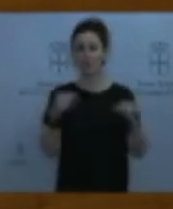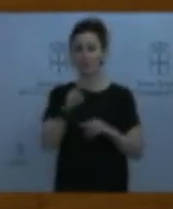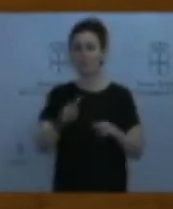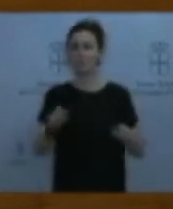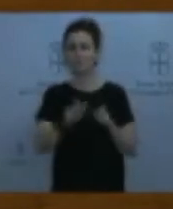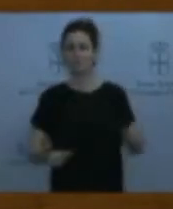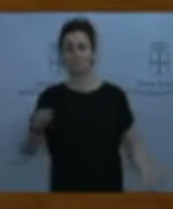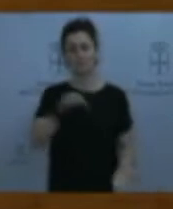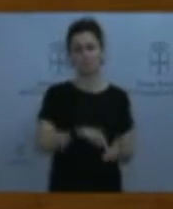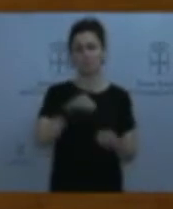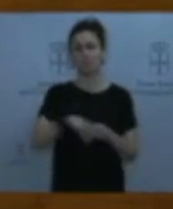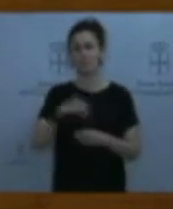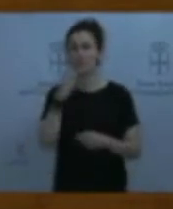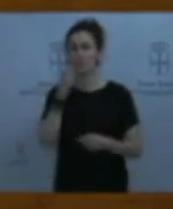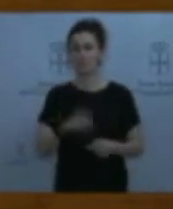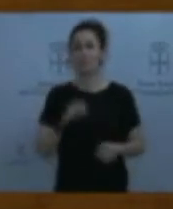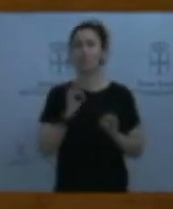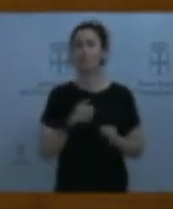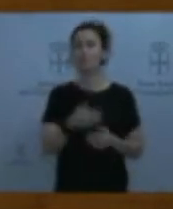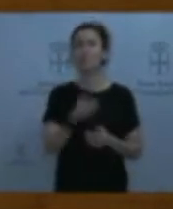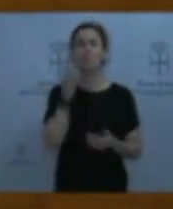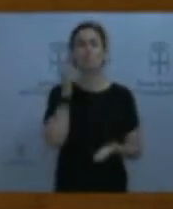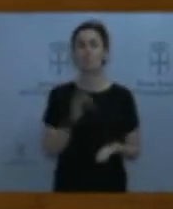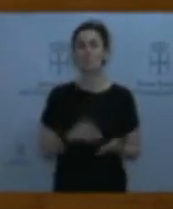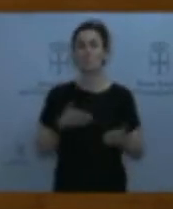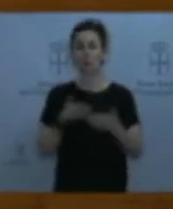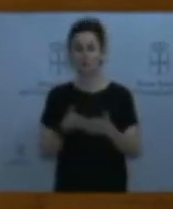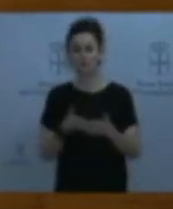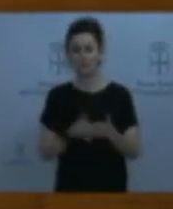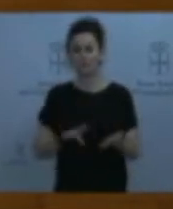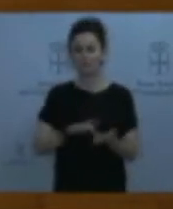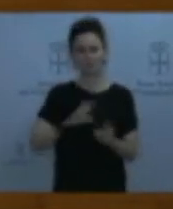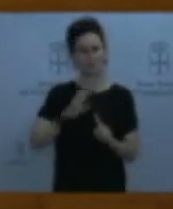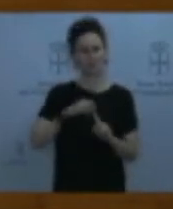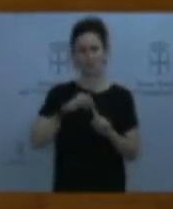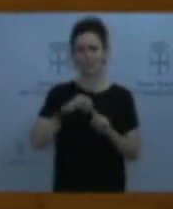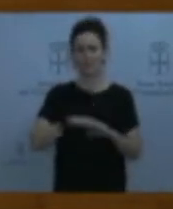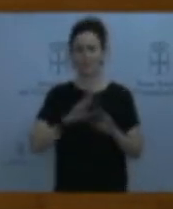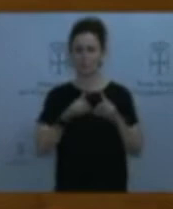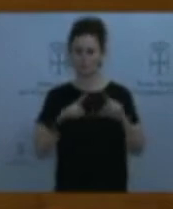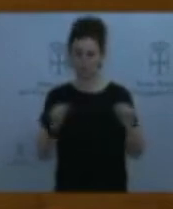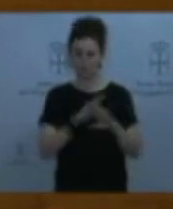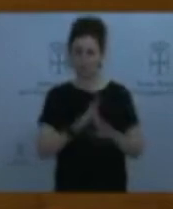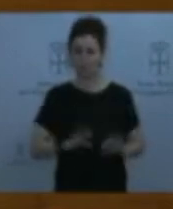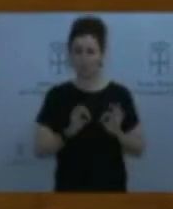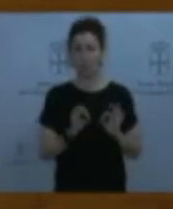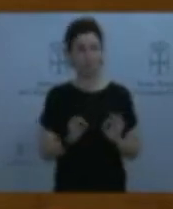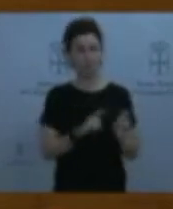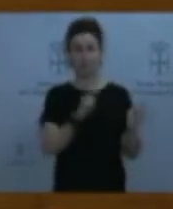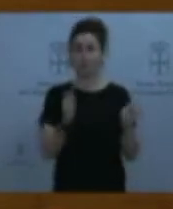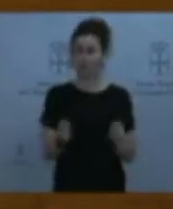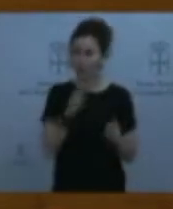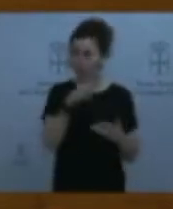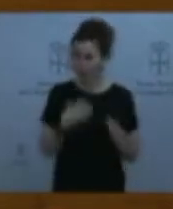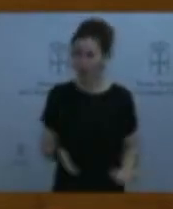votado qué, ni cuándo tuvo lugar esa reunión. Con lo cual, un bloqueo, en un momento clave para Asturias, tenemos bloqueados a los representantes asturianos en el nombramiento, en un momento en que se